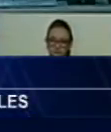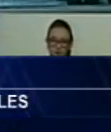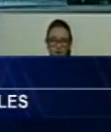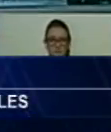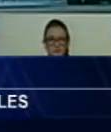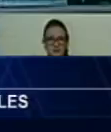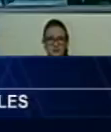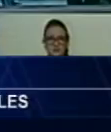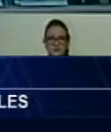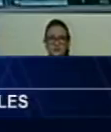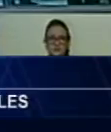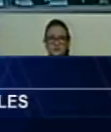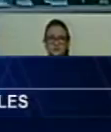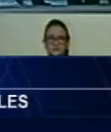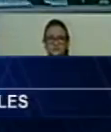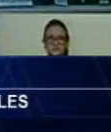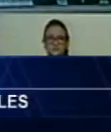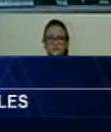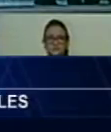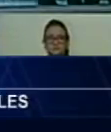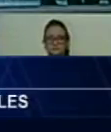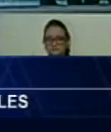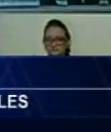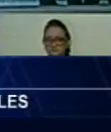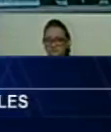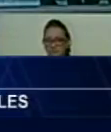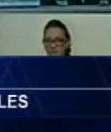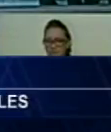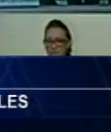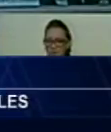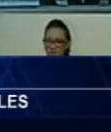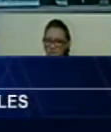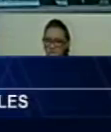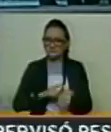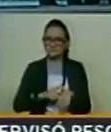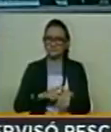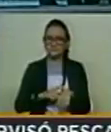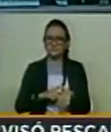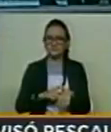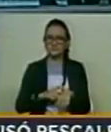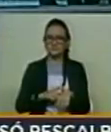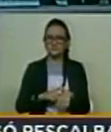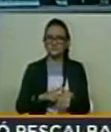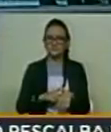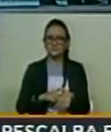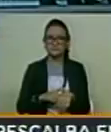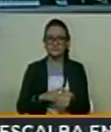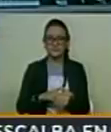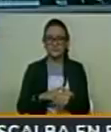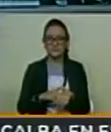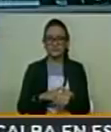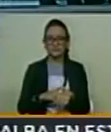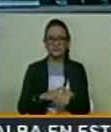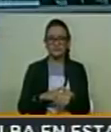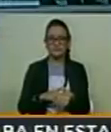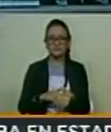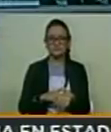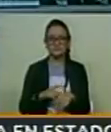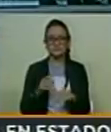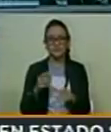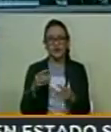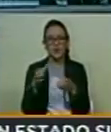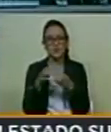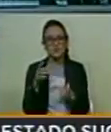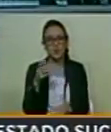ya luego la reprogramación y van las elecciones a los consejos municipales y consejos legislativos, es decir, serían